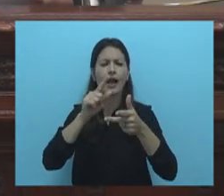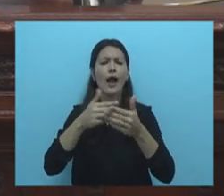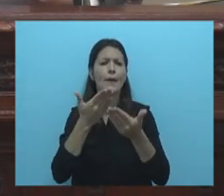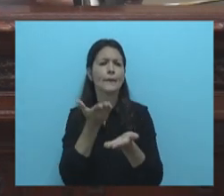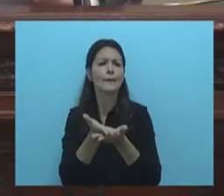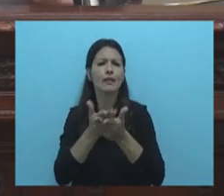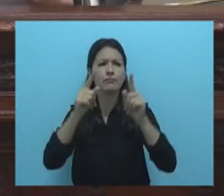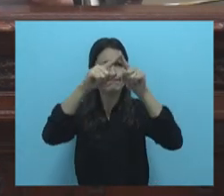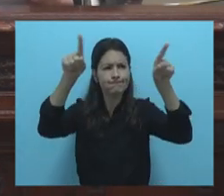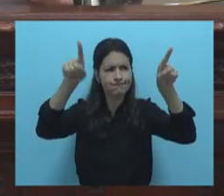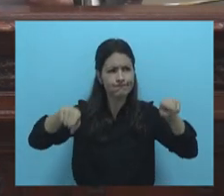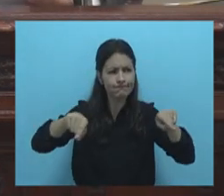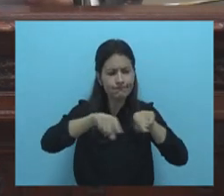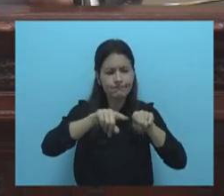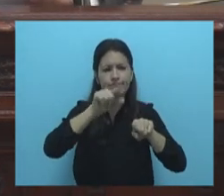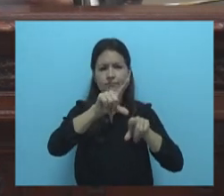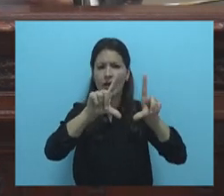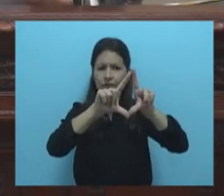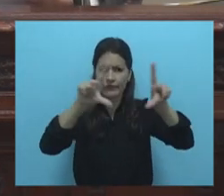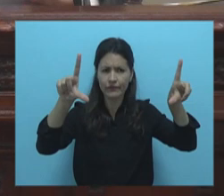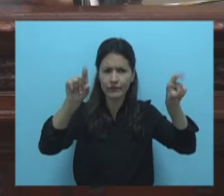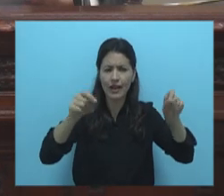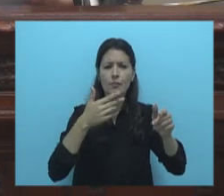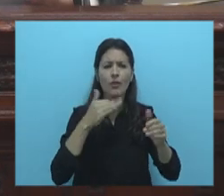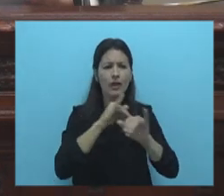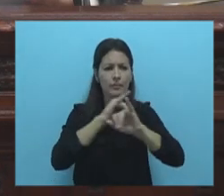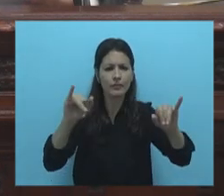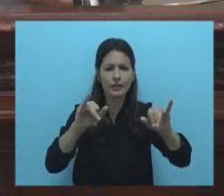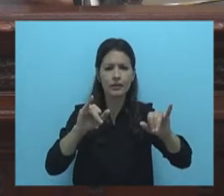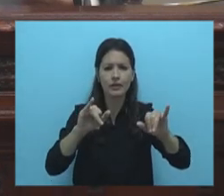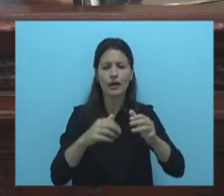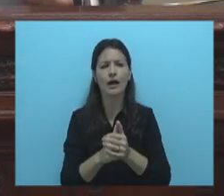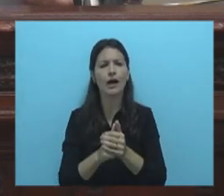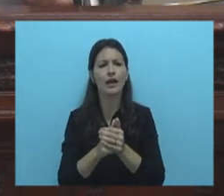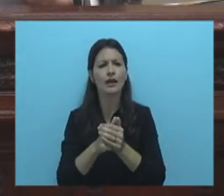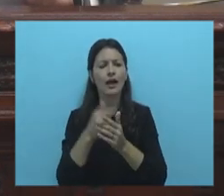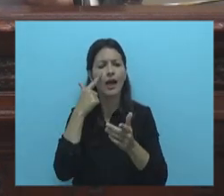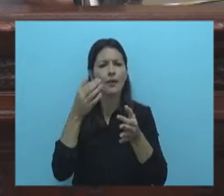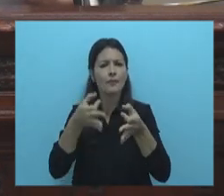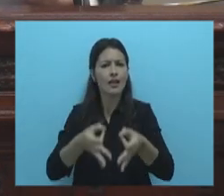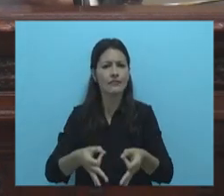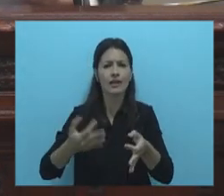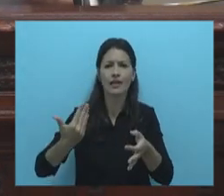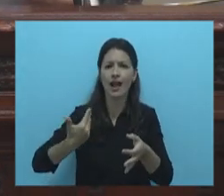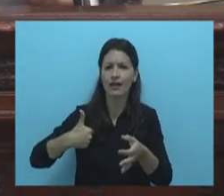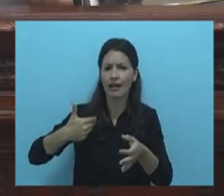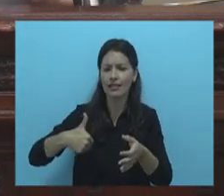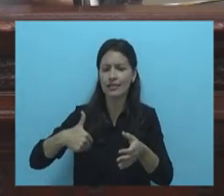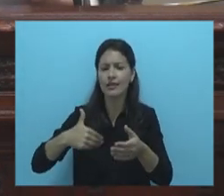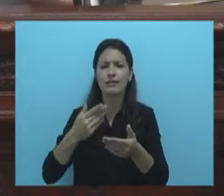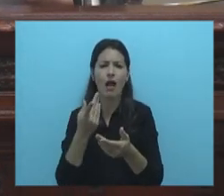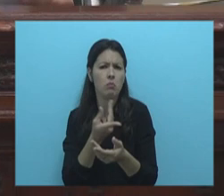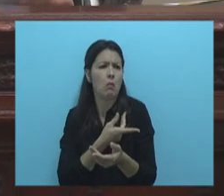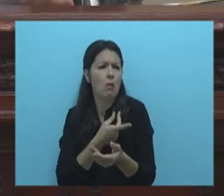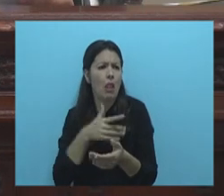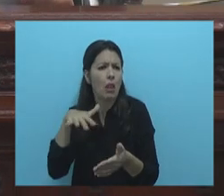gráfica de señalización vía vertical de carácter informativo con la leyenda Las Islas Malvinas son Argentinas. Y por tratarse de materia afín,